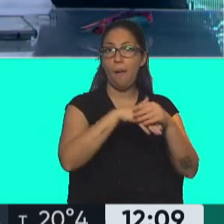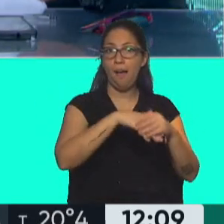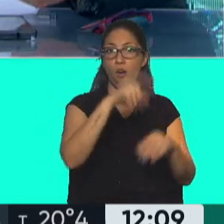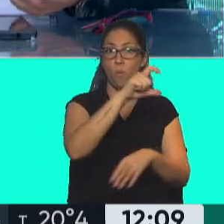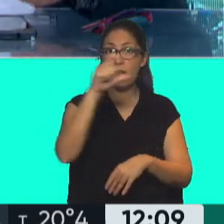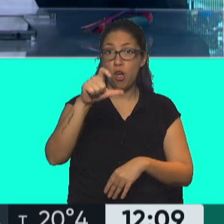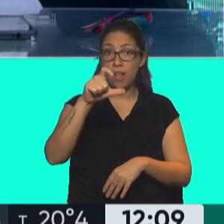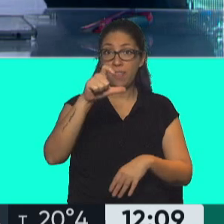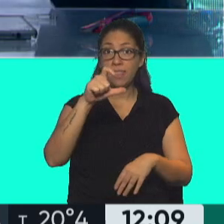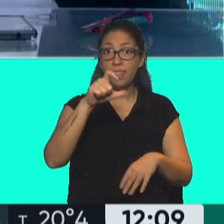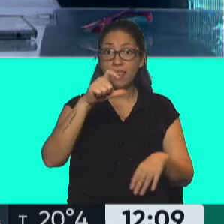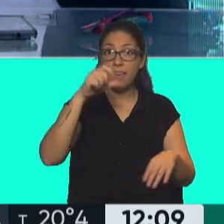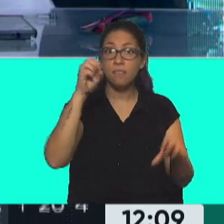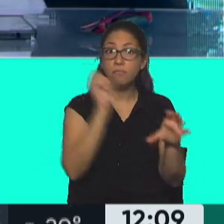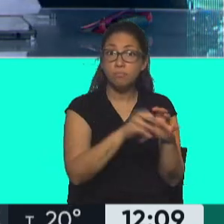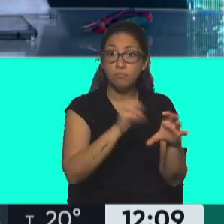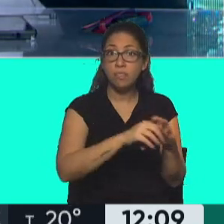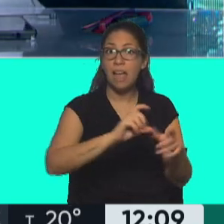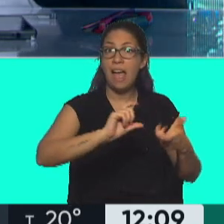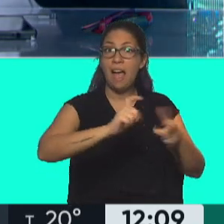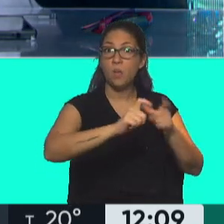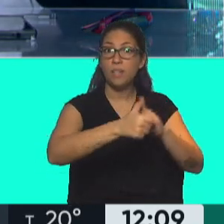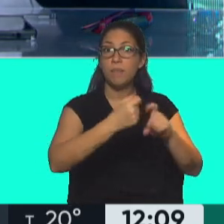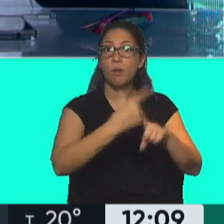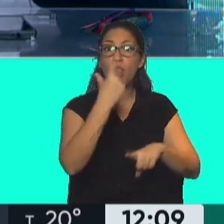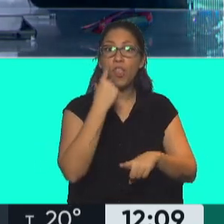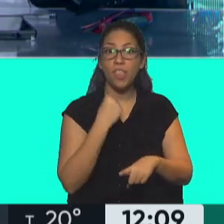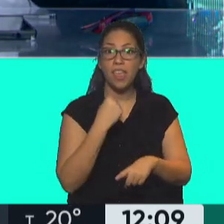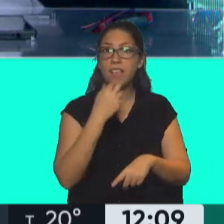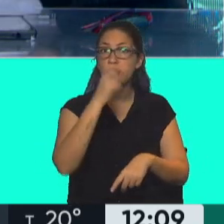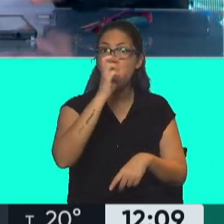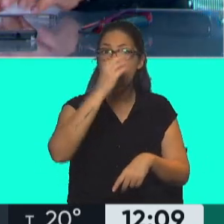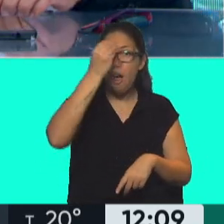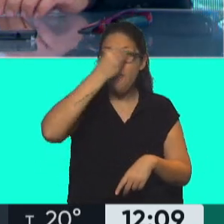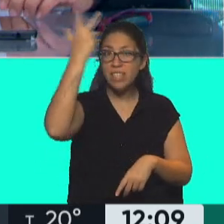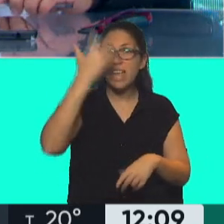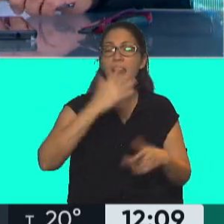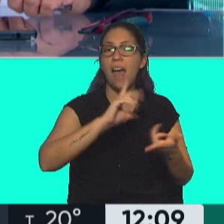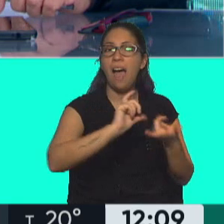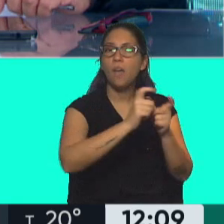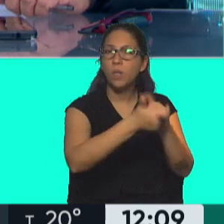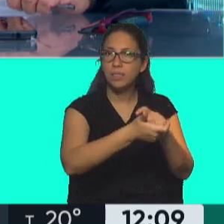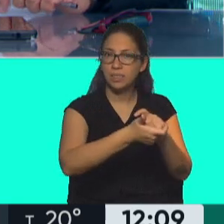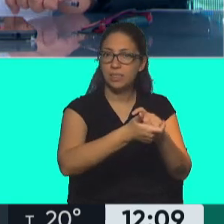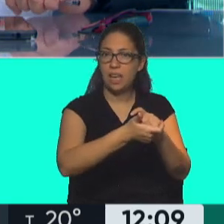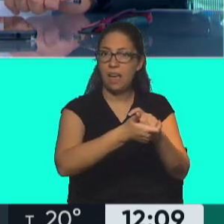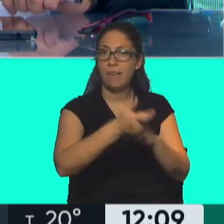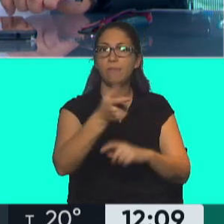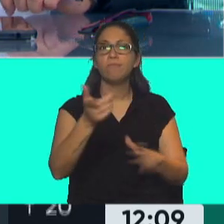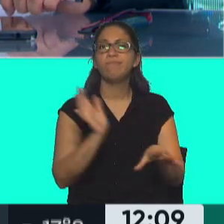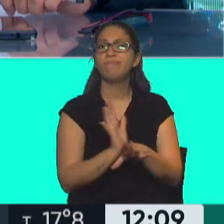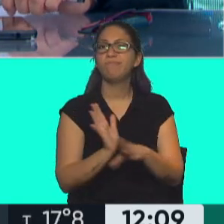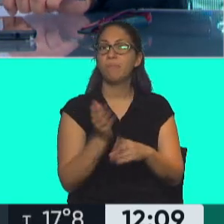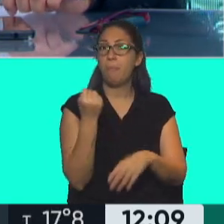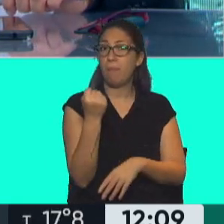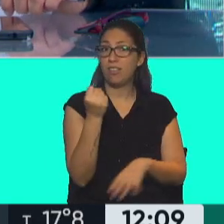corriente bancaria que se actualiza diariamente por el valor oficial del dólar. ¿Qué significa esto? Lo tienen en